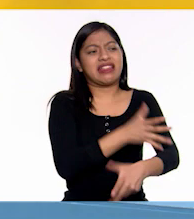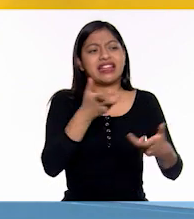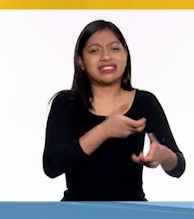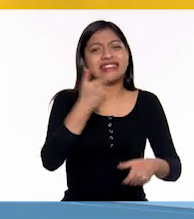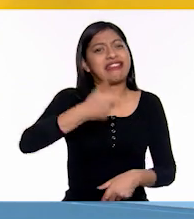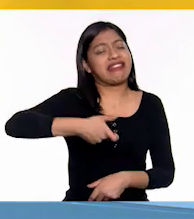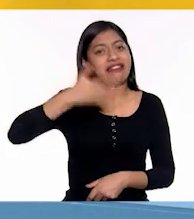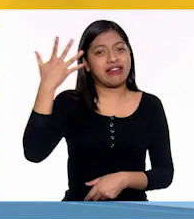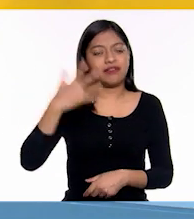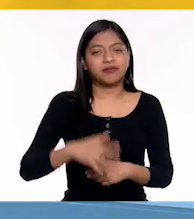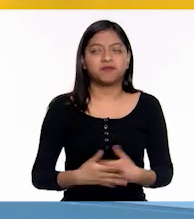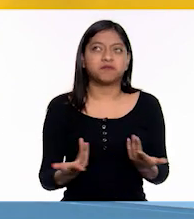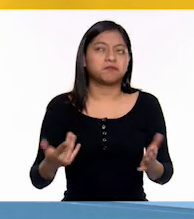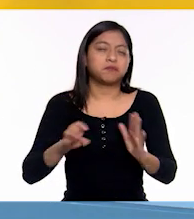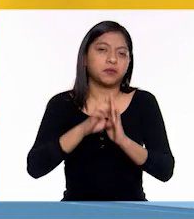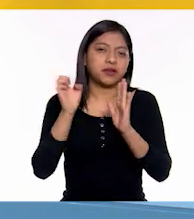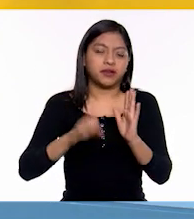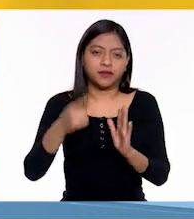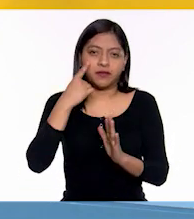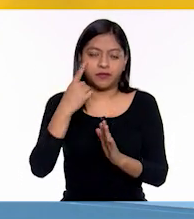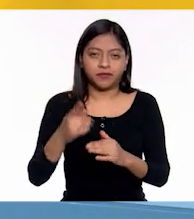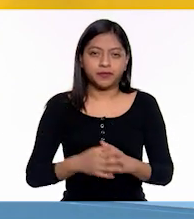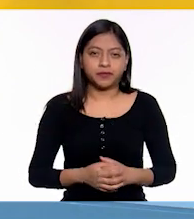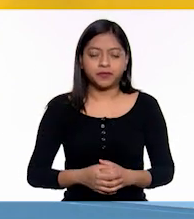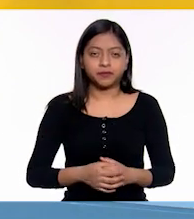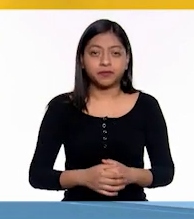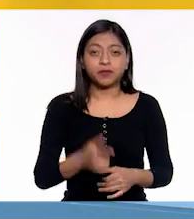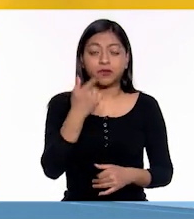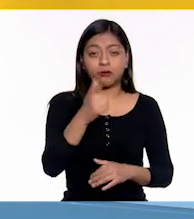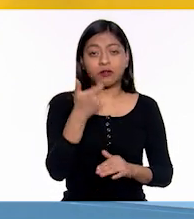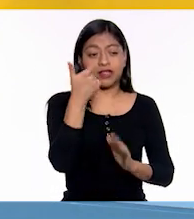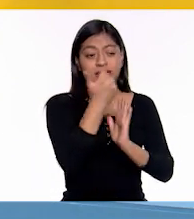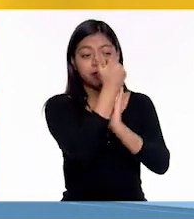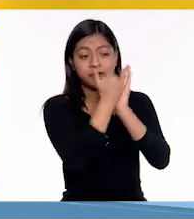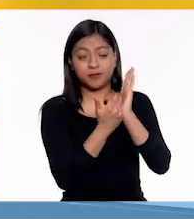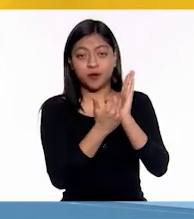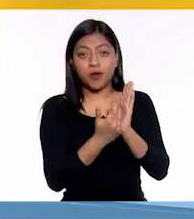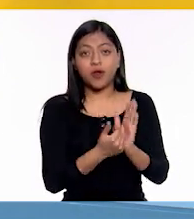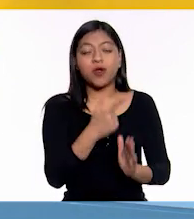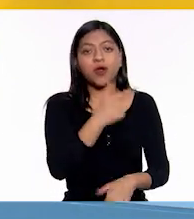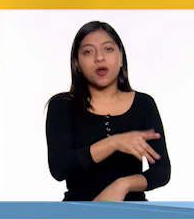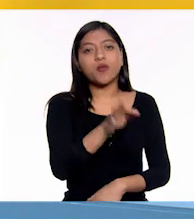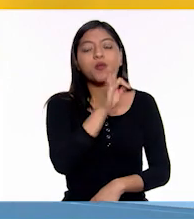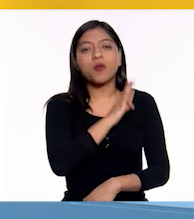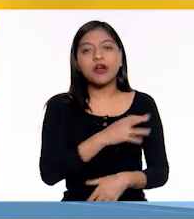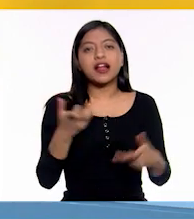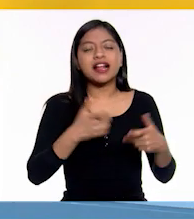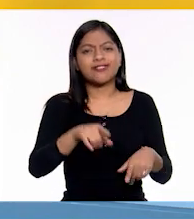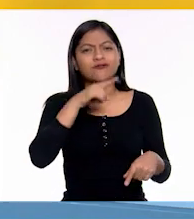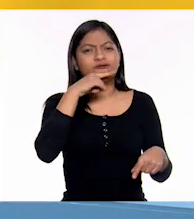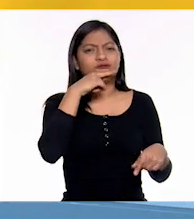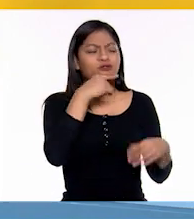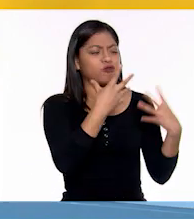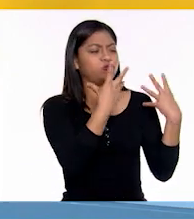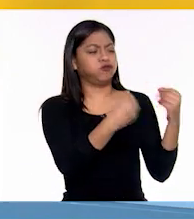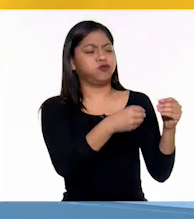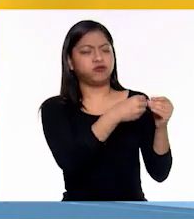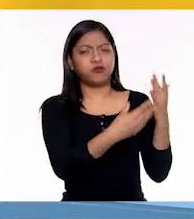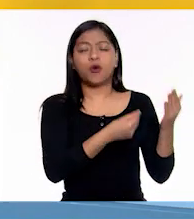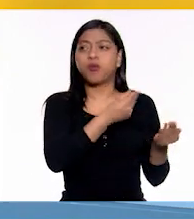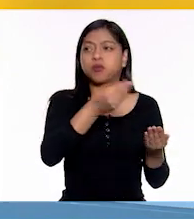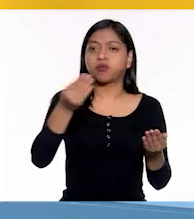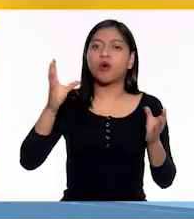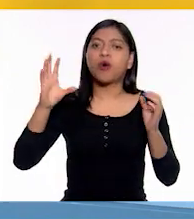Digamos, por ejemplo, que puede resultar más económico producir muchos lápices para una población que ir